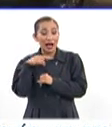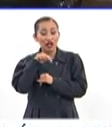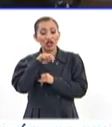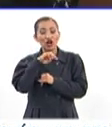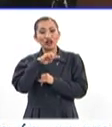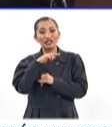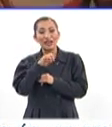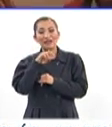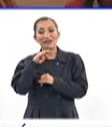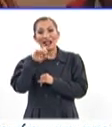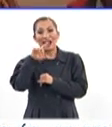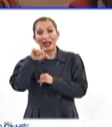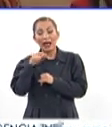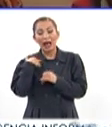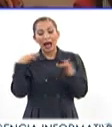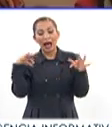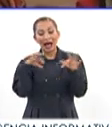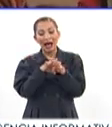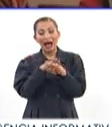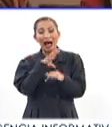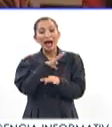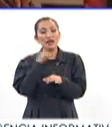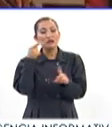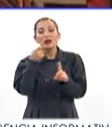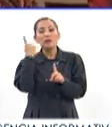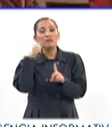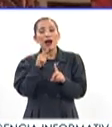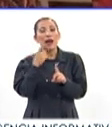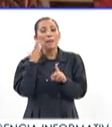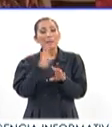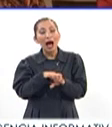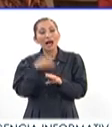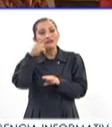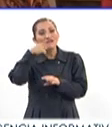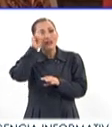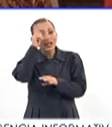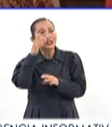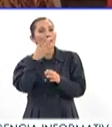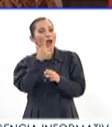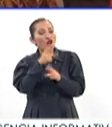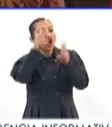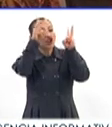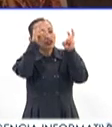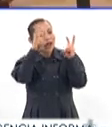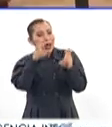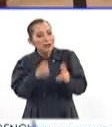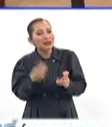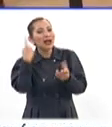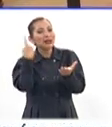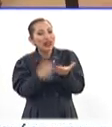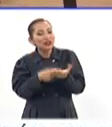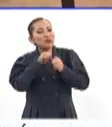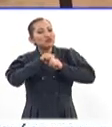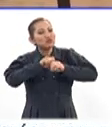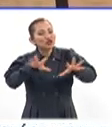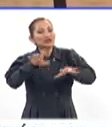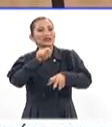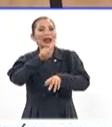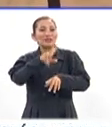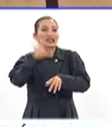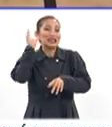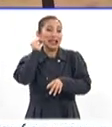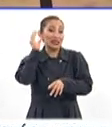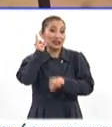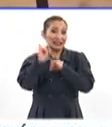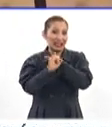Welle, establecieron una alianza con el objetivo de obtener acceso a una mayor oferta de contenidos de televisión, radio